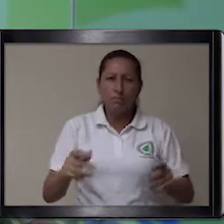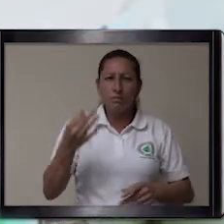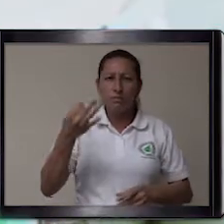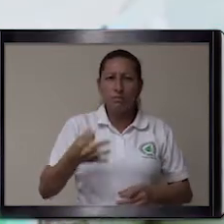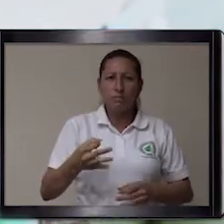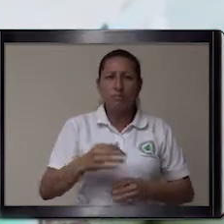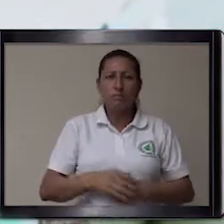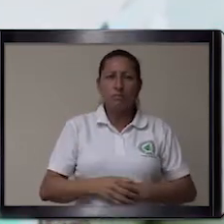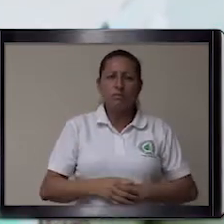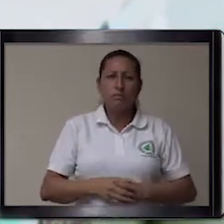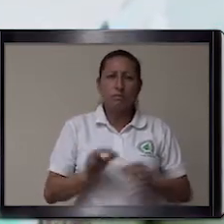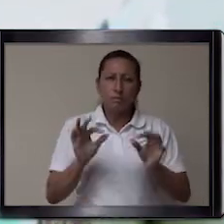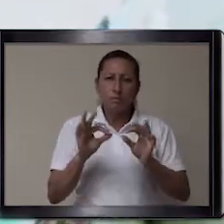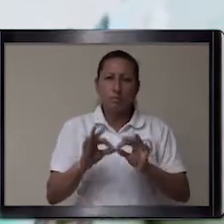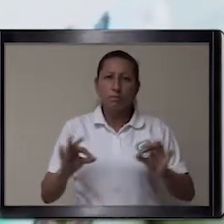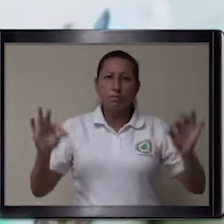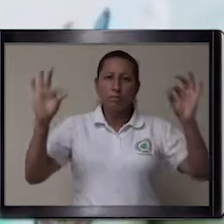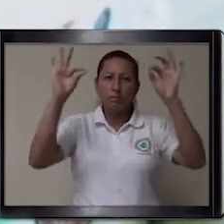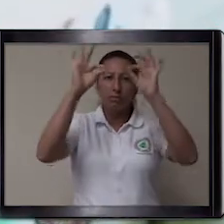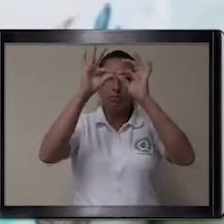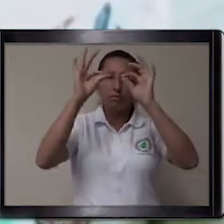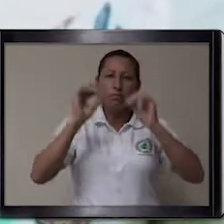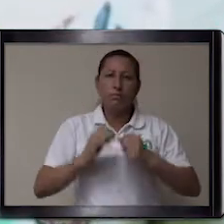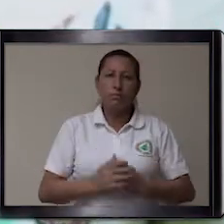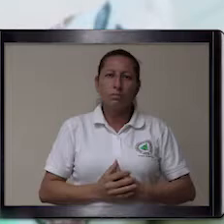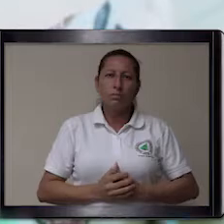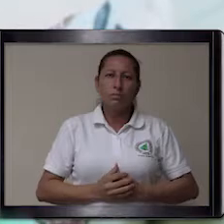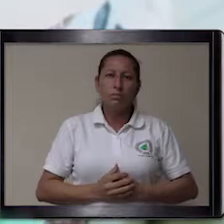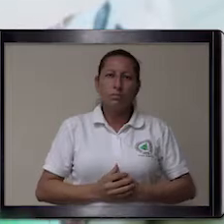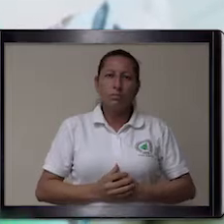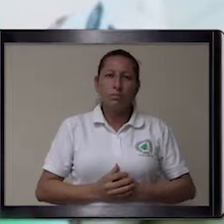lluviosa. Muy importante, hermana.